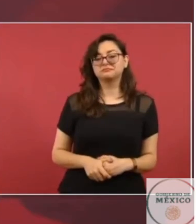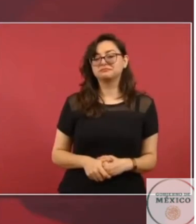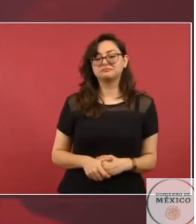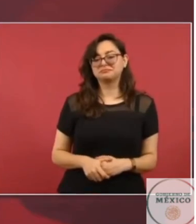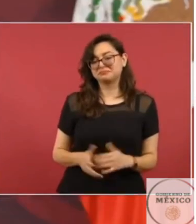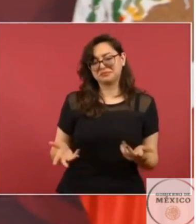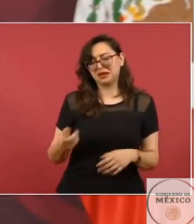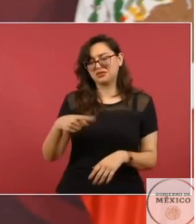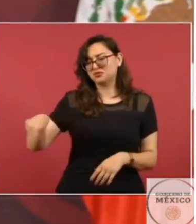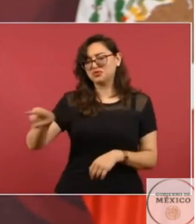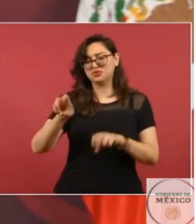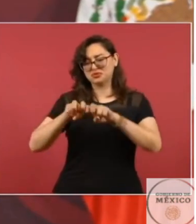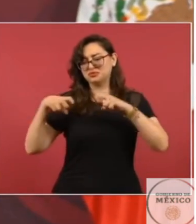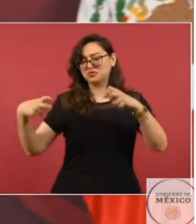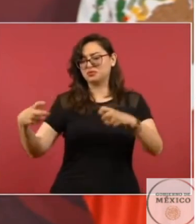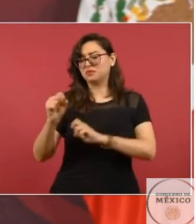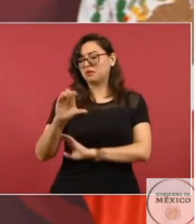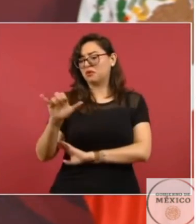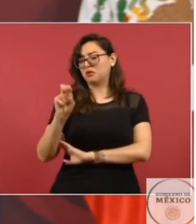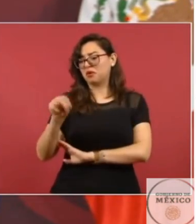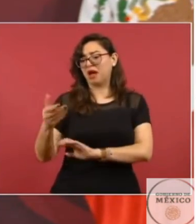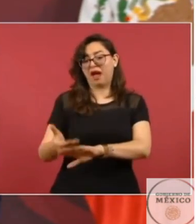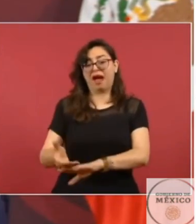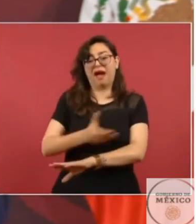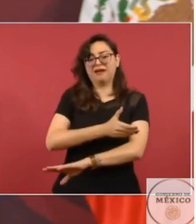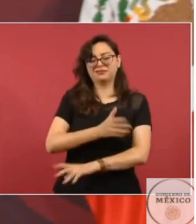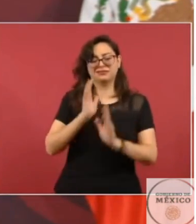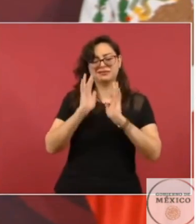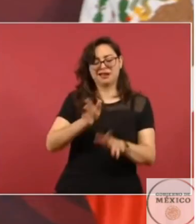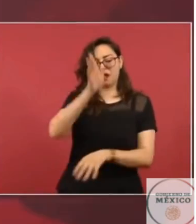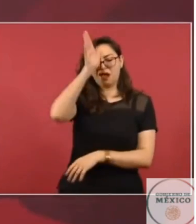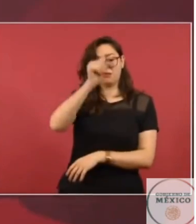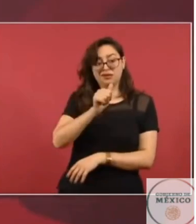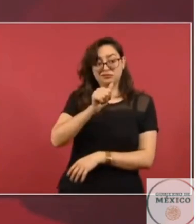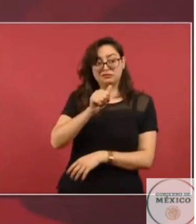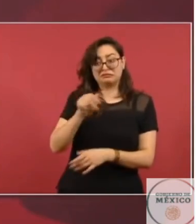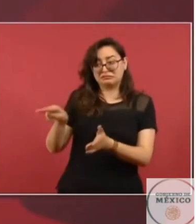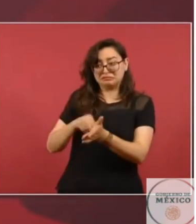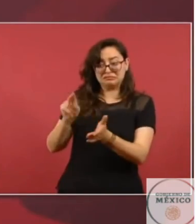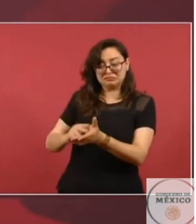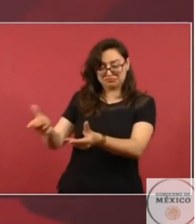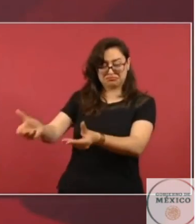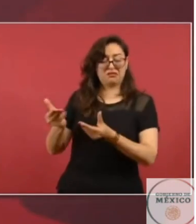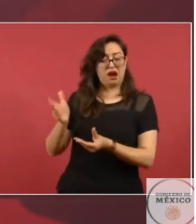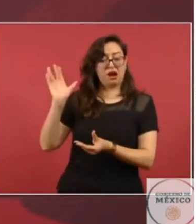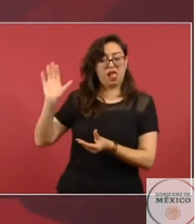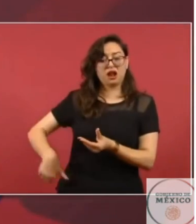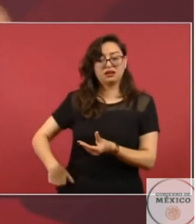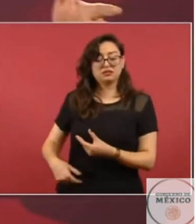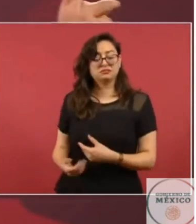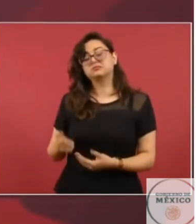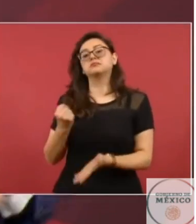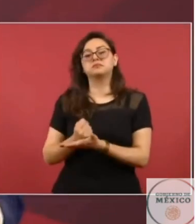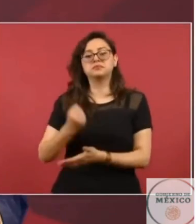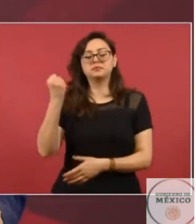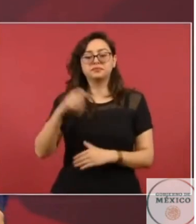nuestra petición de consulta, para preguntarle a la gente si querían que se